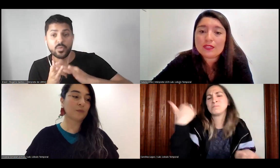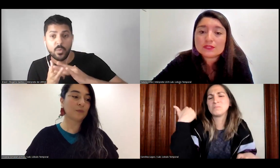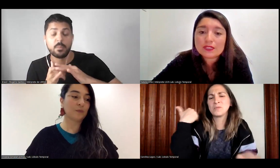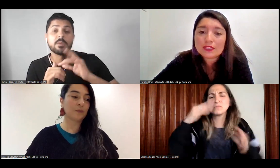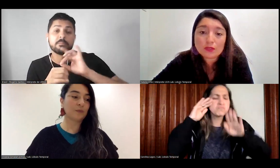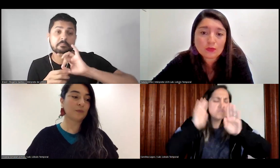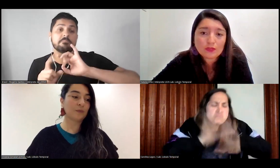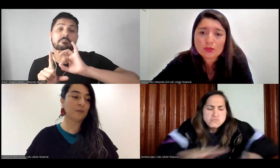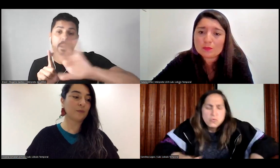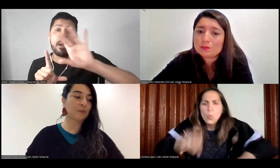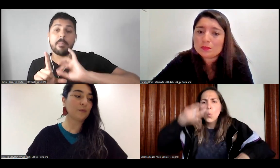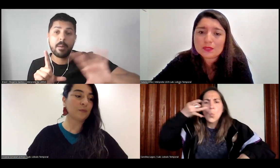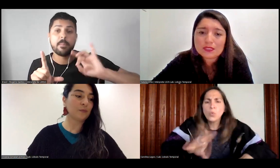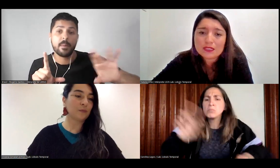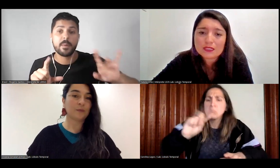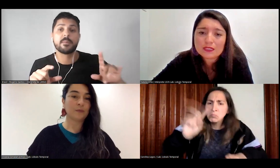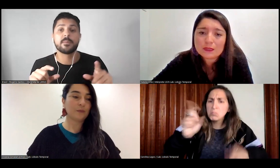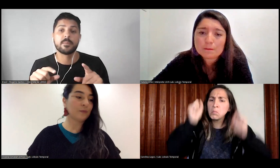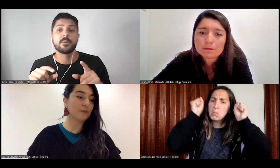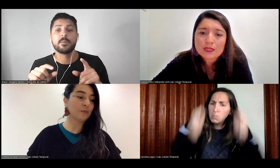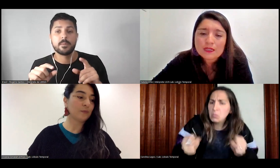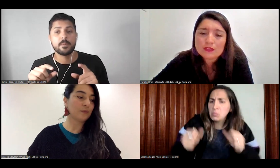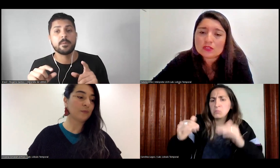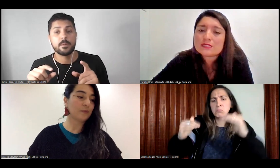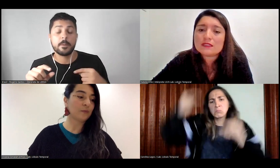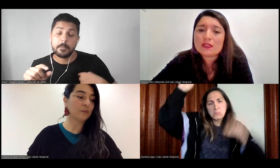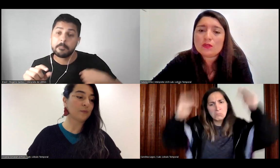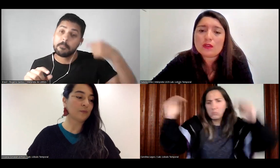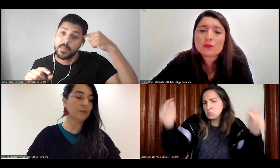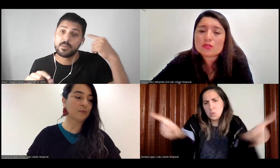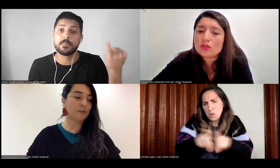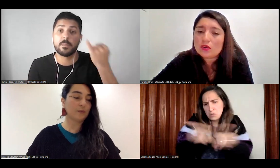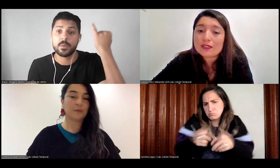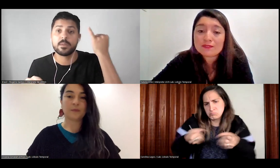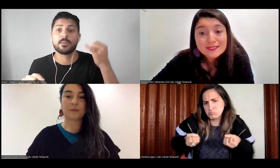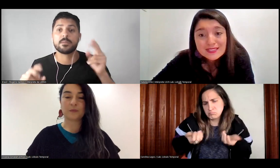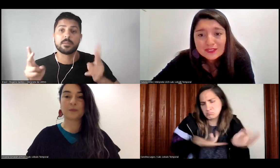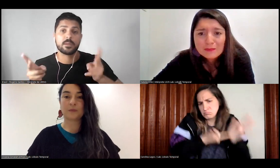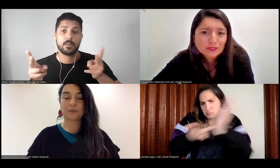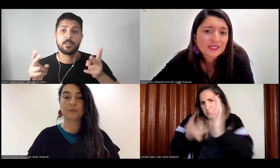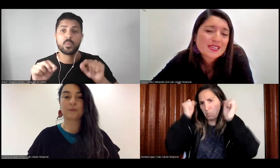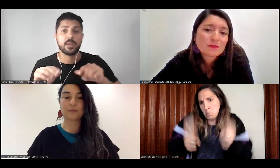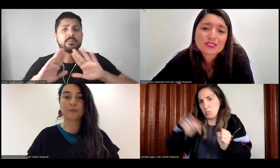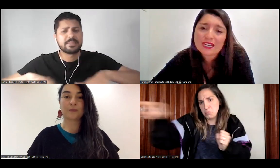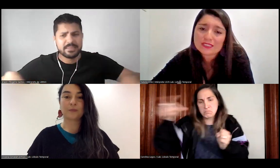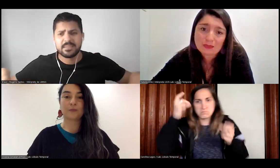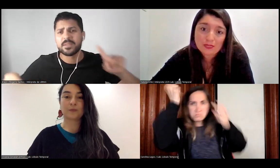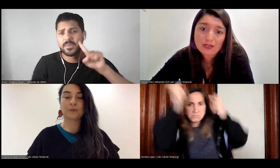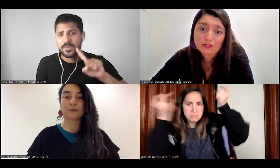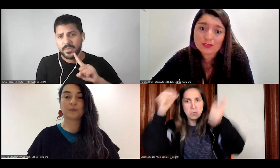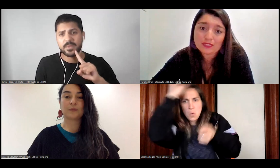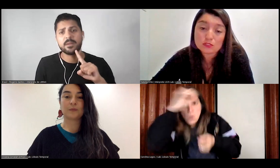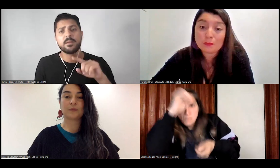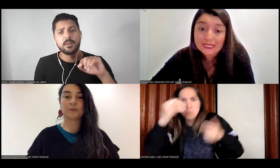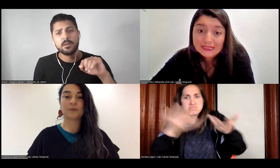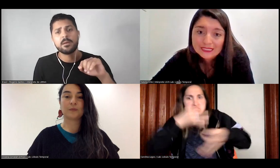dijo Lorenzo, que es coeducador, no importa, no está centrado a lo mejor solo en las infancias sordas, aprovecha de mostrarles también a